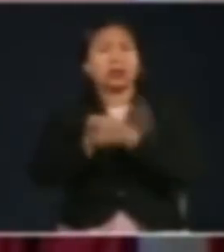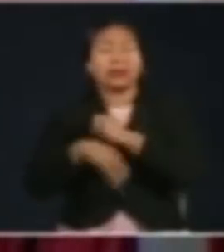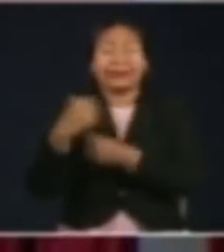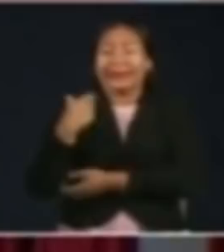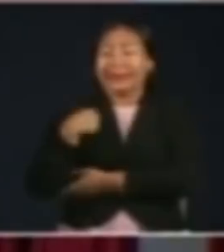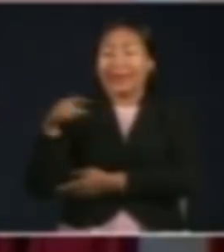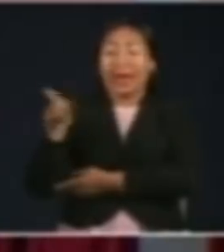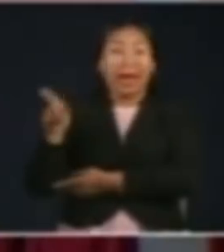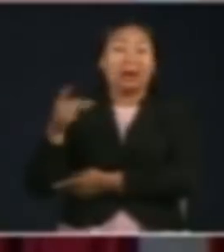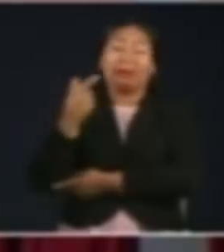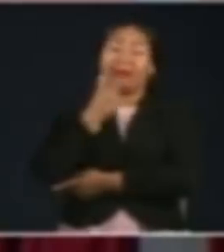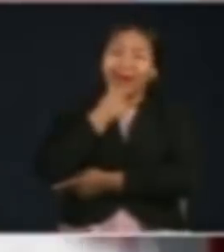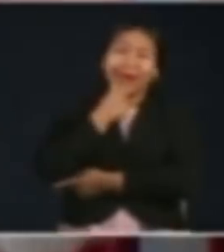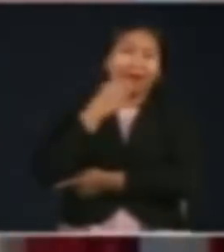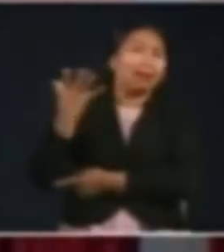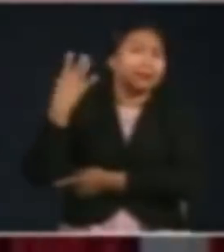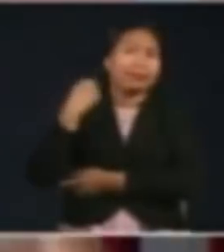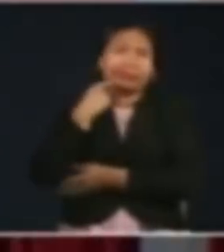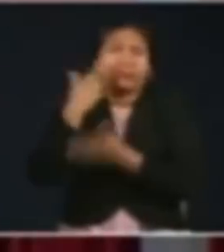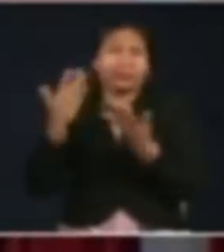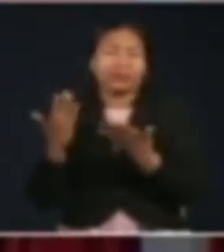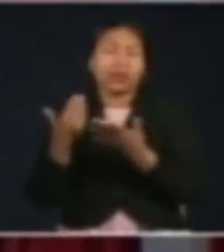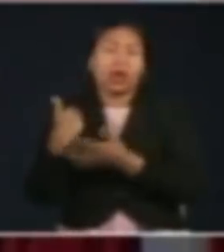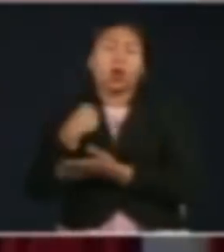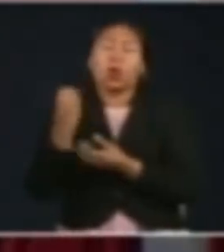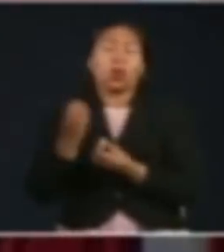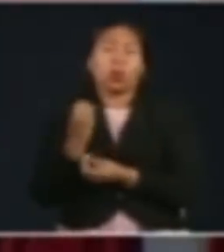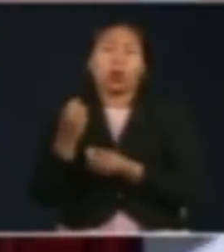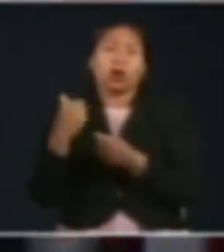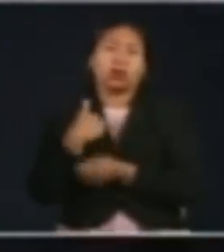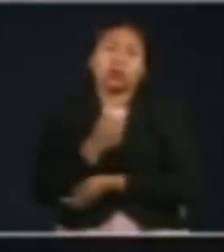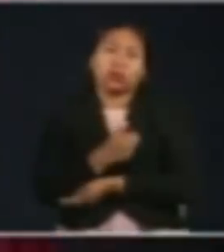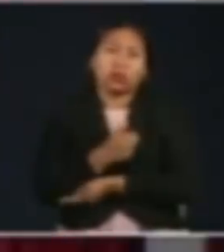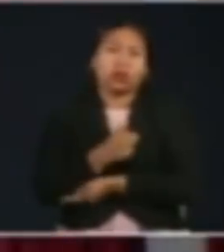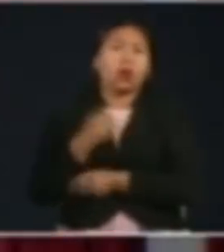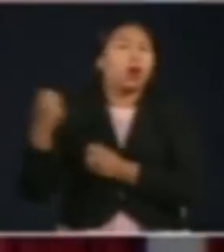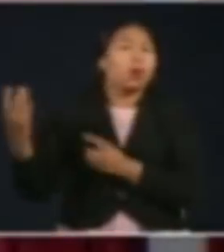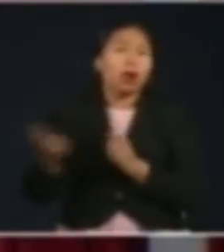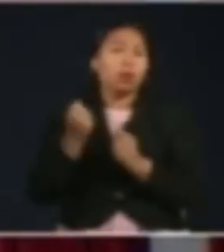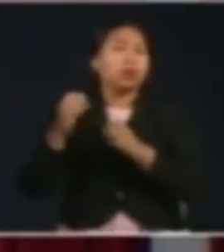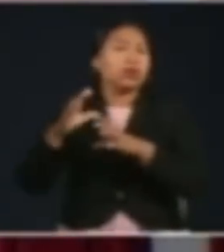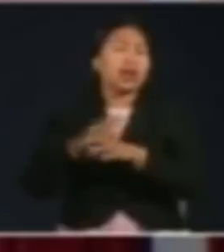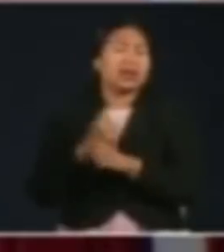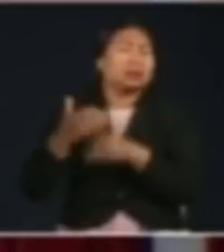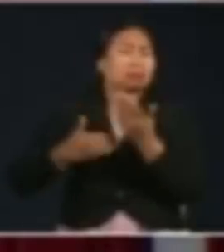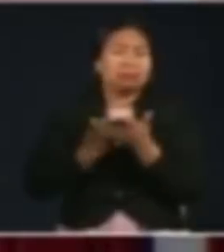de nosotros. ¿Y hasta cuándo nosotros vamos a soportar